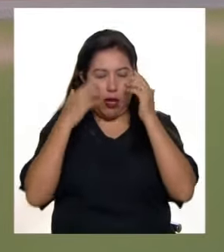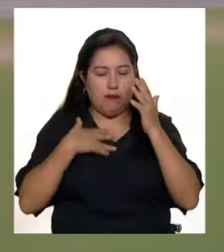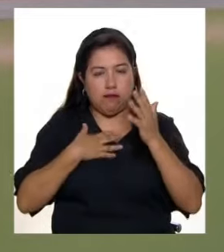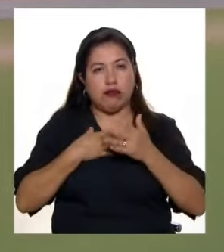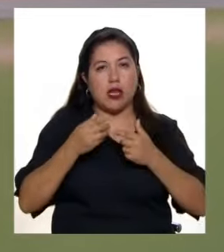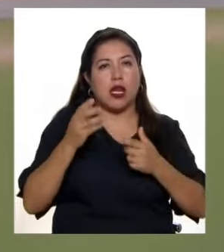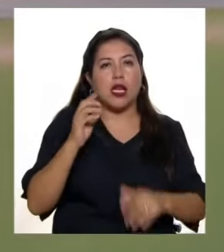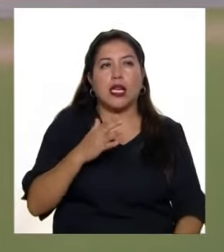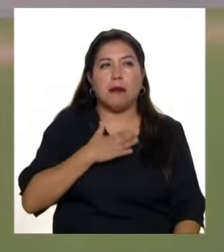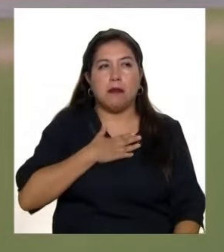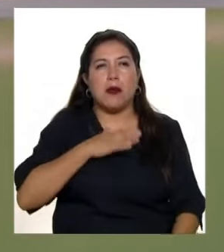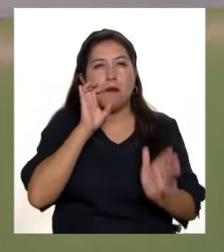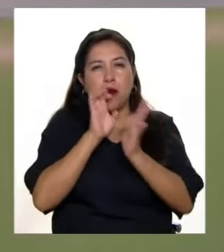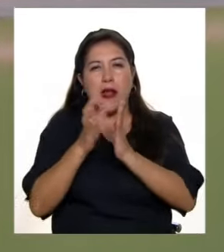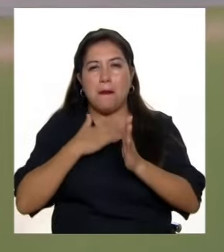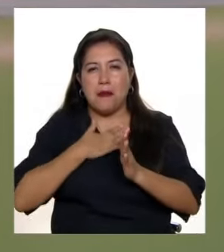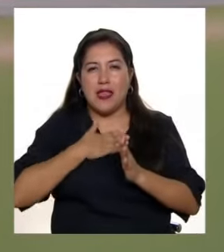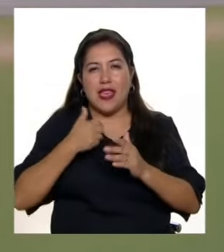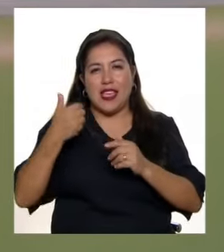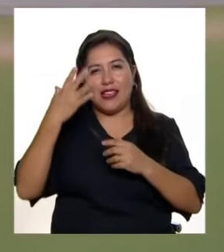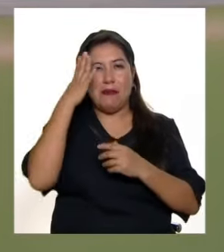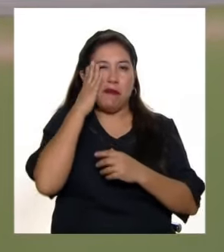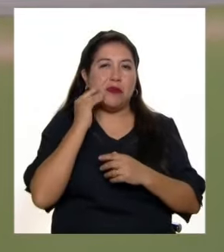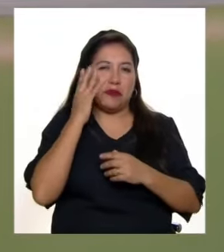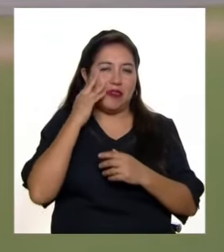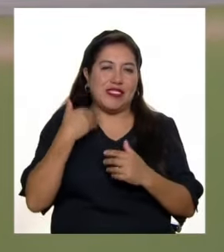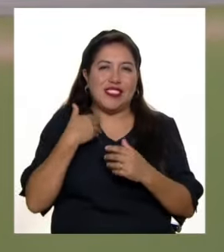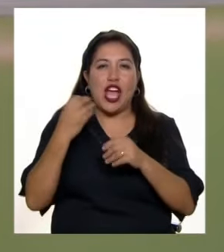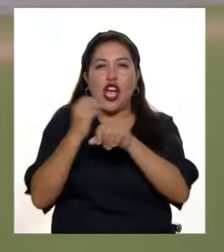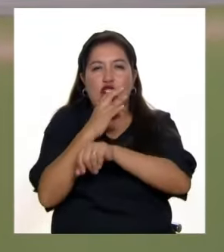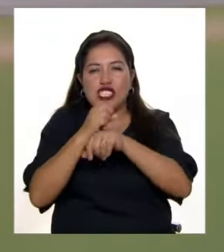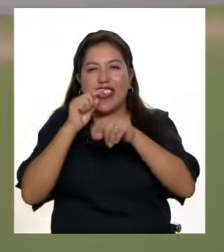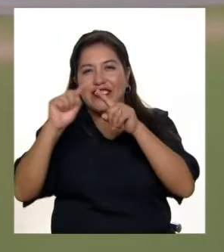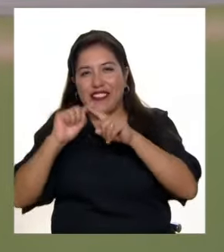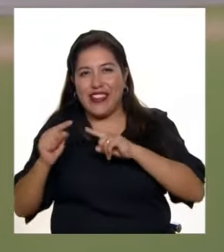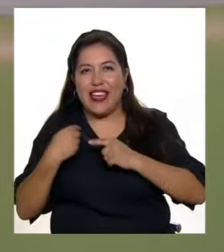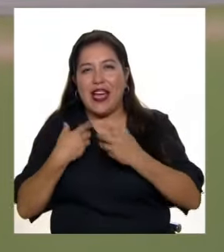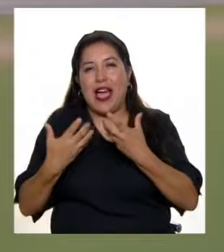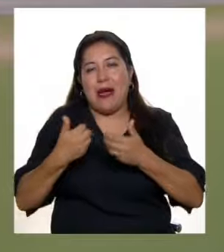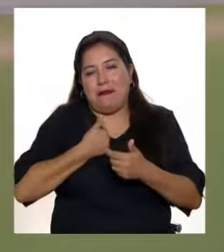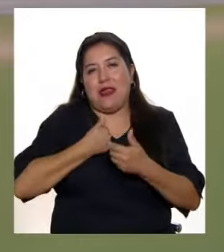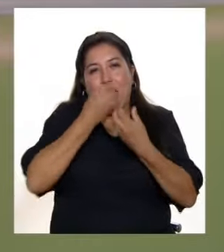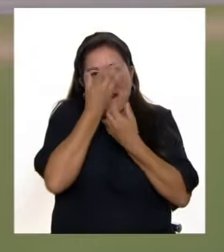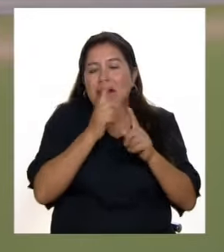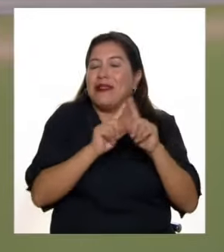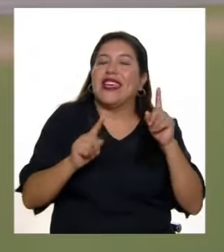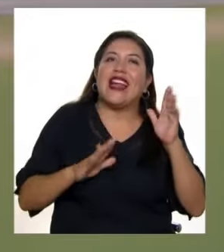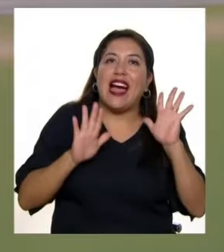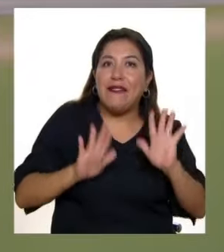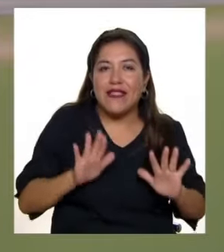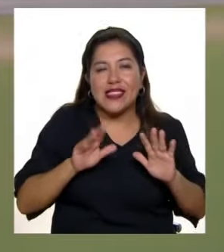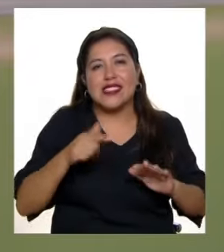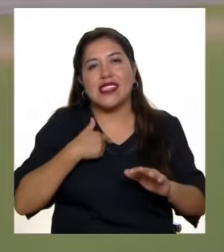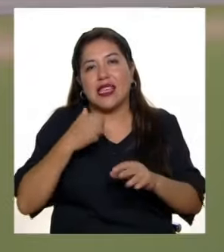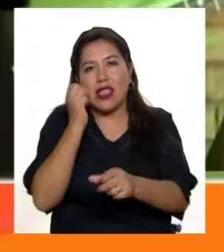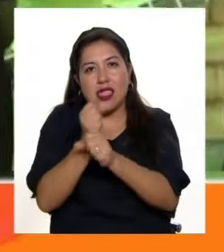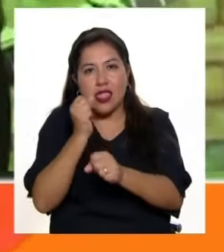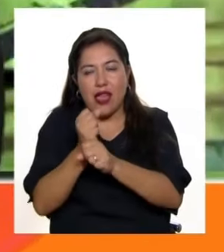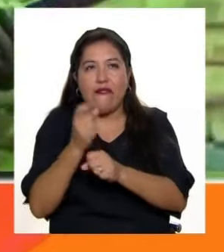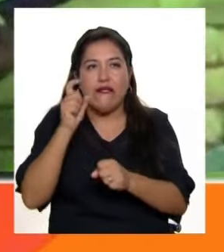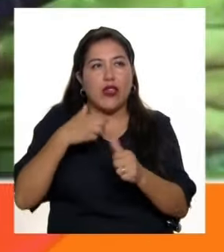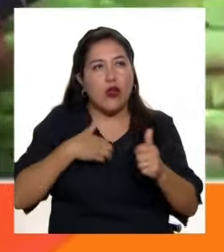pueda seguir mis propios consejos, pero es todo un trabajo interior alucinante. Porque es prepararte